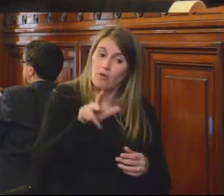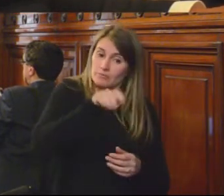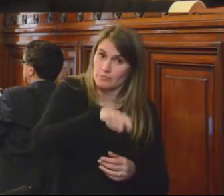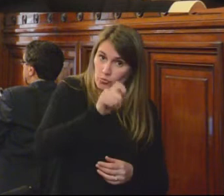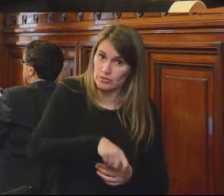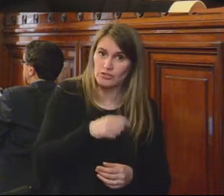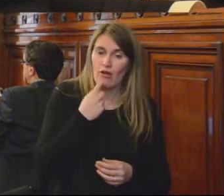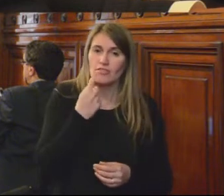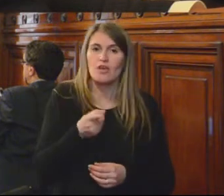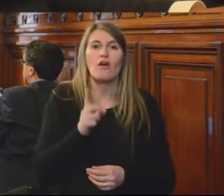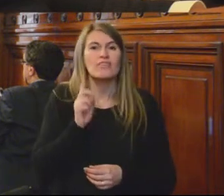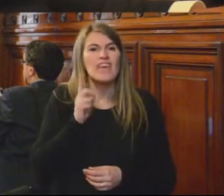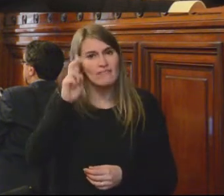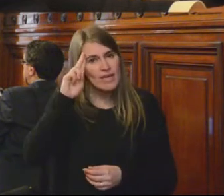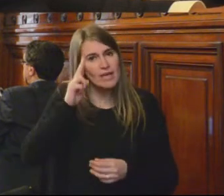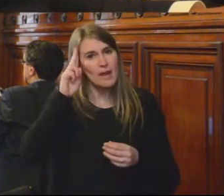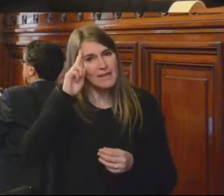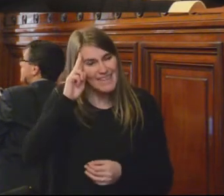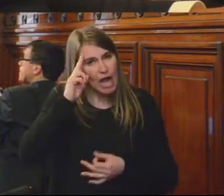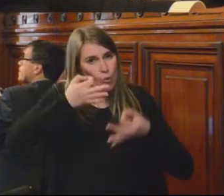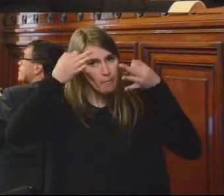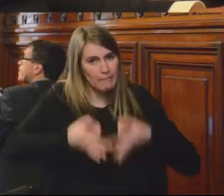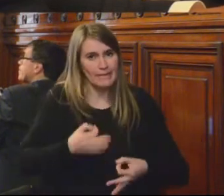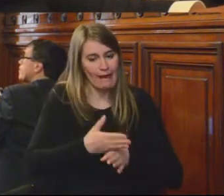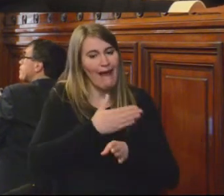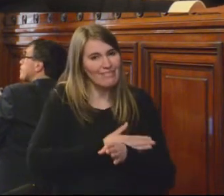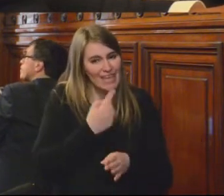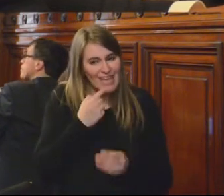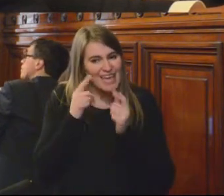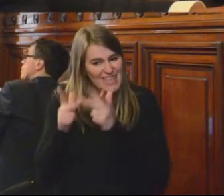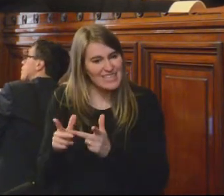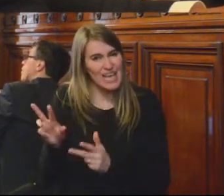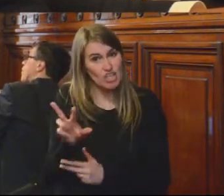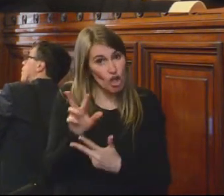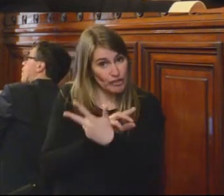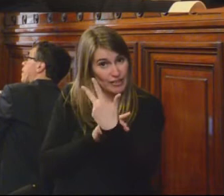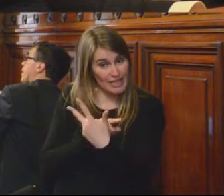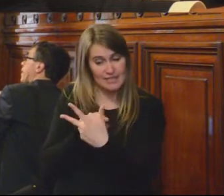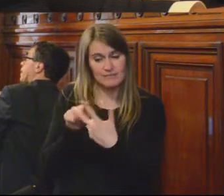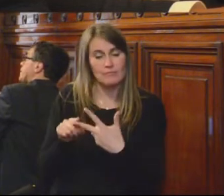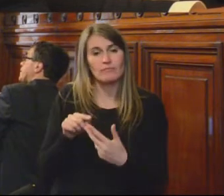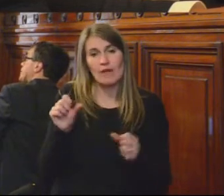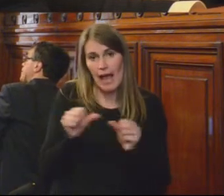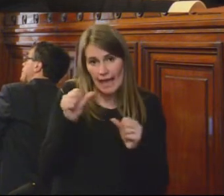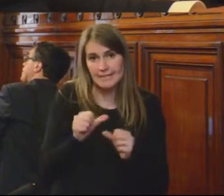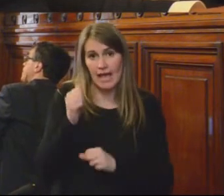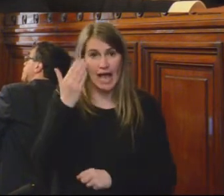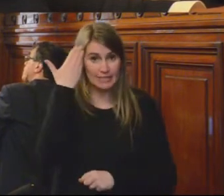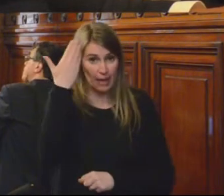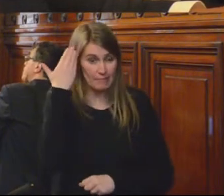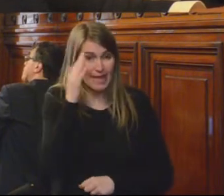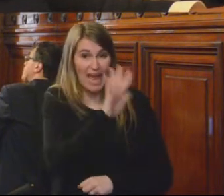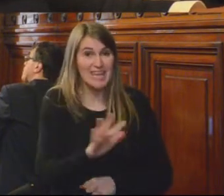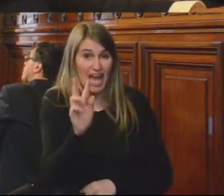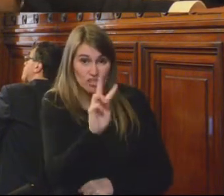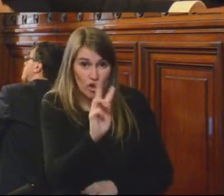ordenó dar cumplimiento a la medida, tal como se había dispuesto originalmente, es decir, debía reponerse la conformación de la Asamblea Nacional al